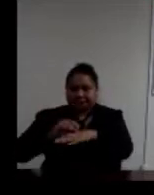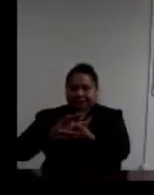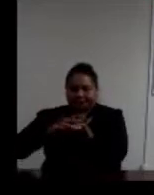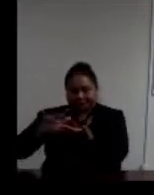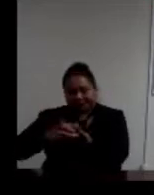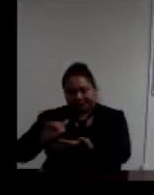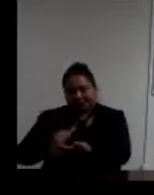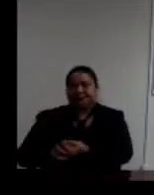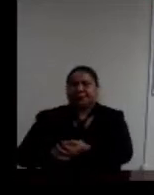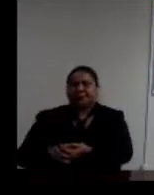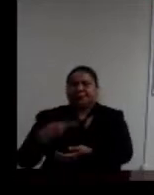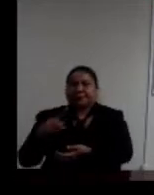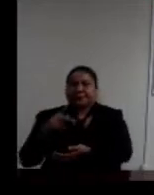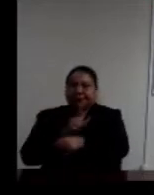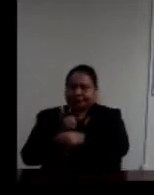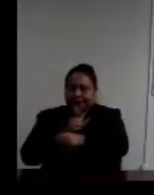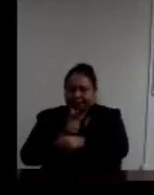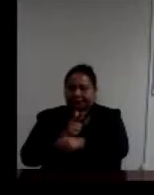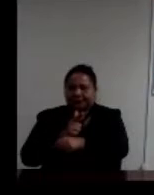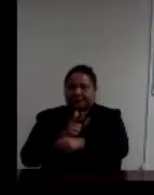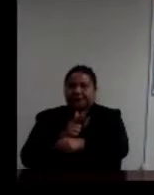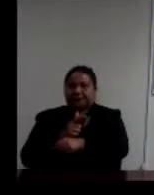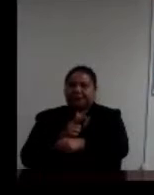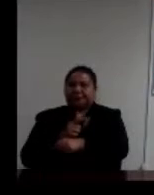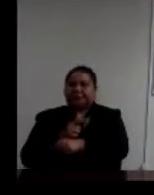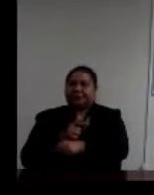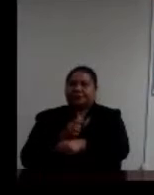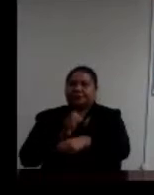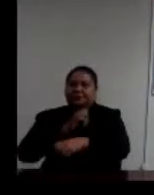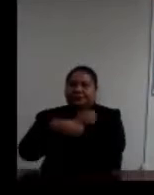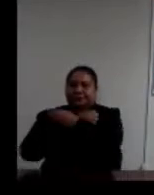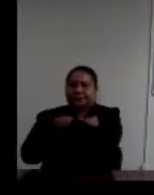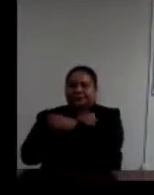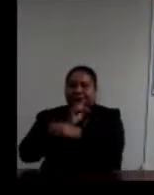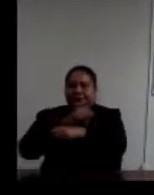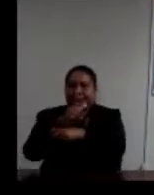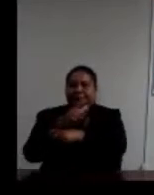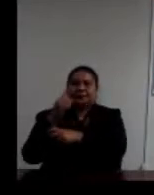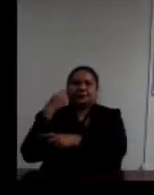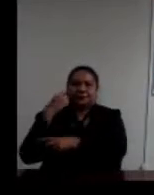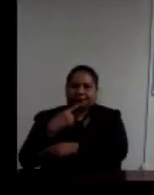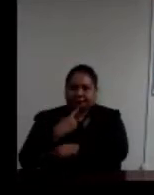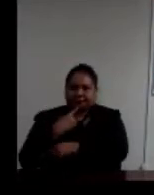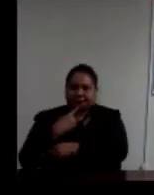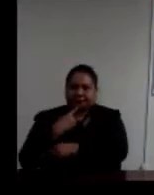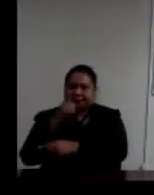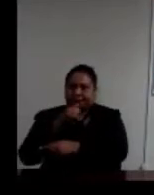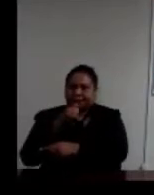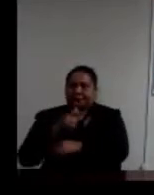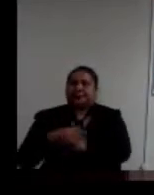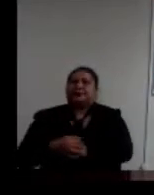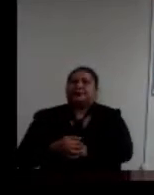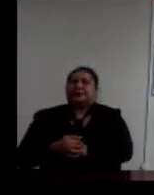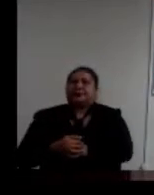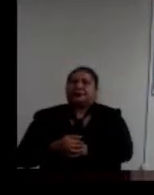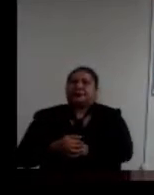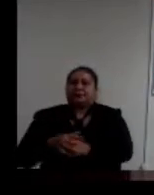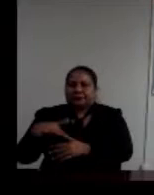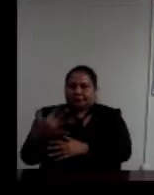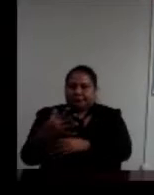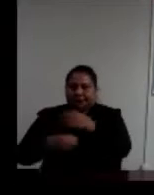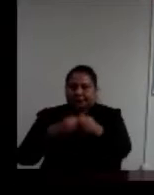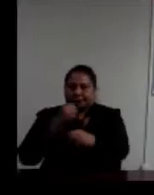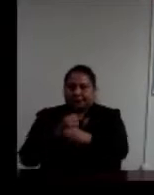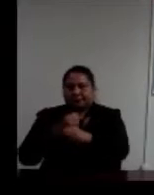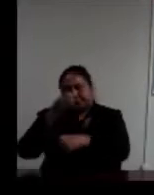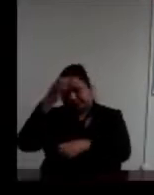currículum. Ella es licenciada en Educación Especial en el área de audición y lenguaje. Cuenta con 15